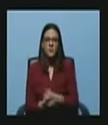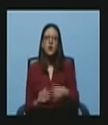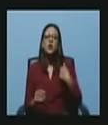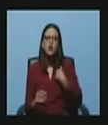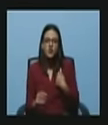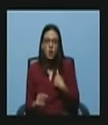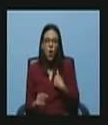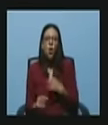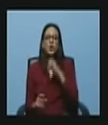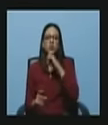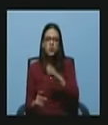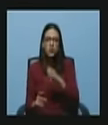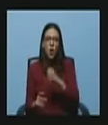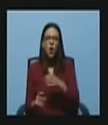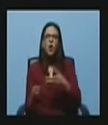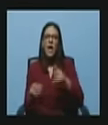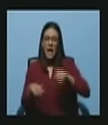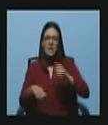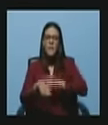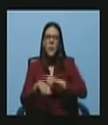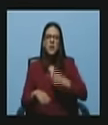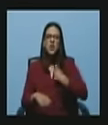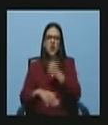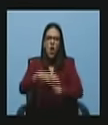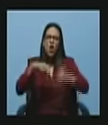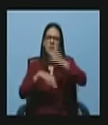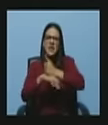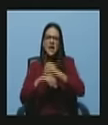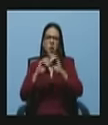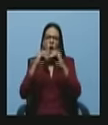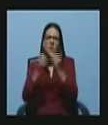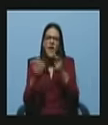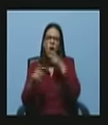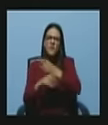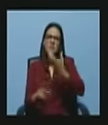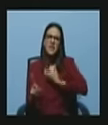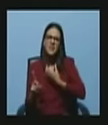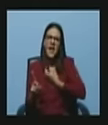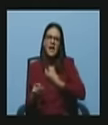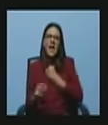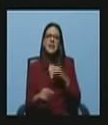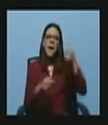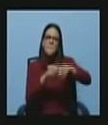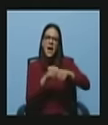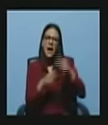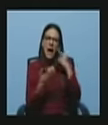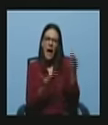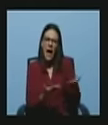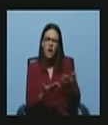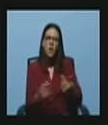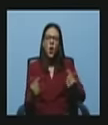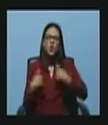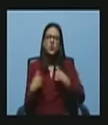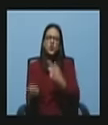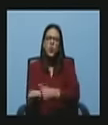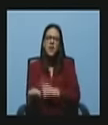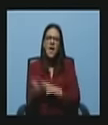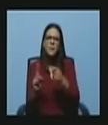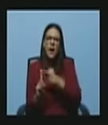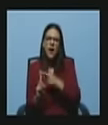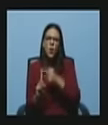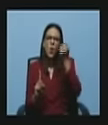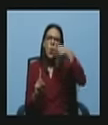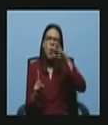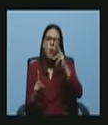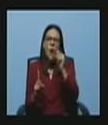7.834.646. En la actualidad soy director del despacho de la alcaldía de Maracaibo. Soy hermano de Juan